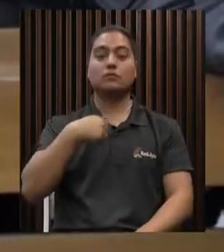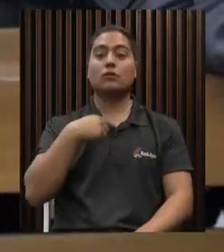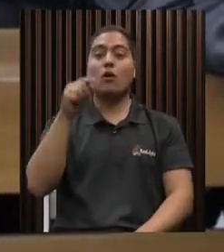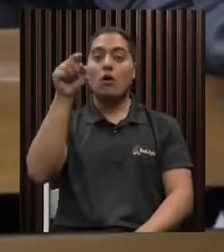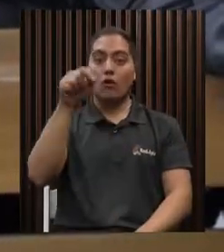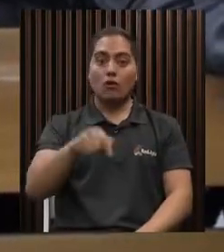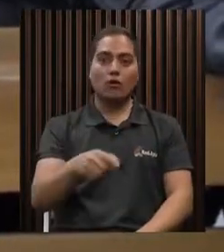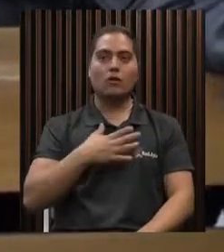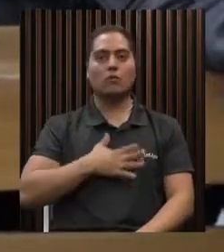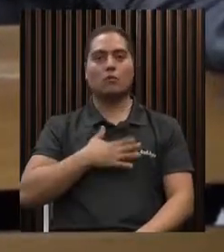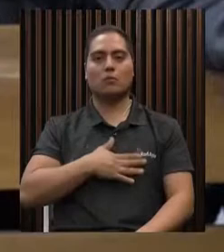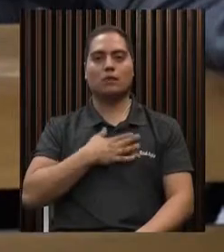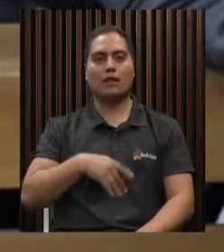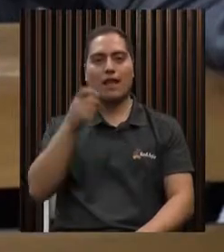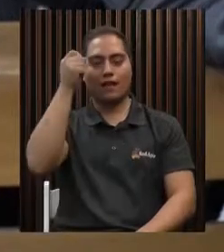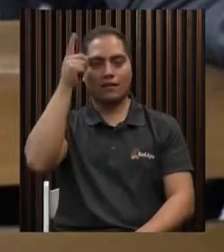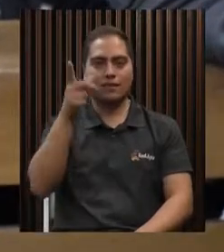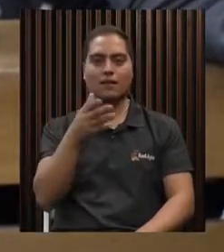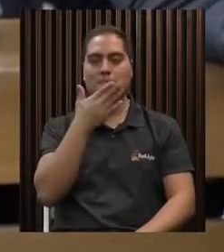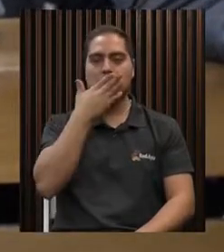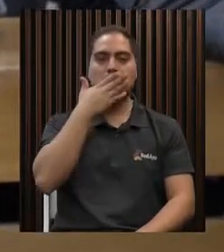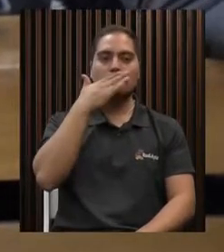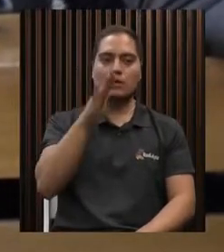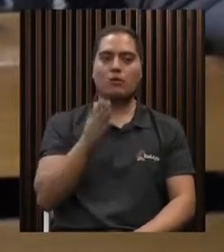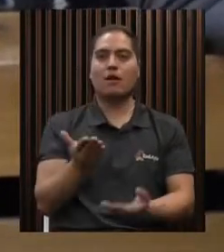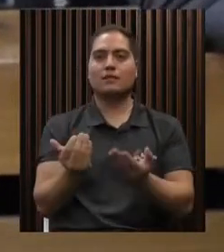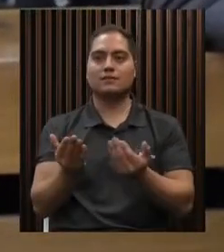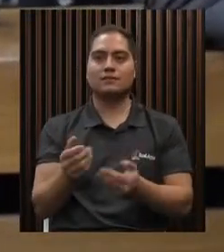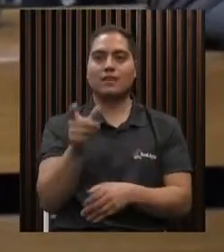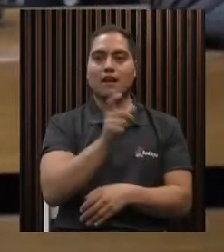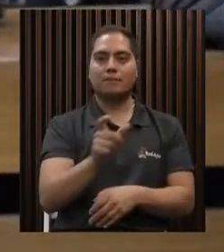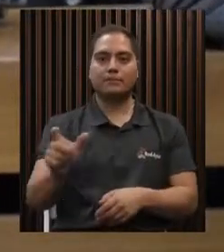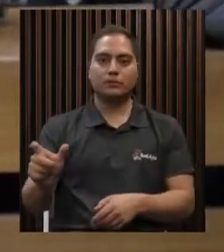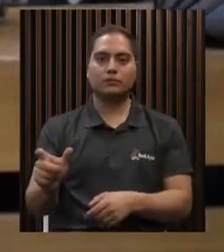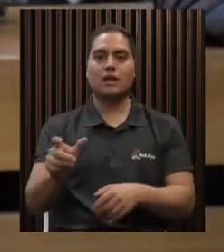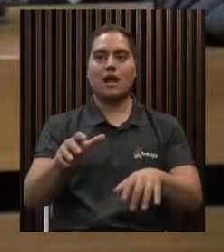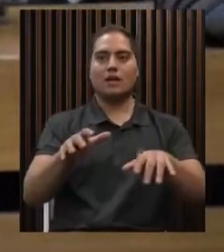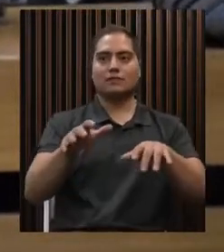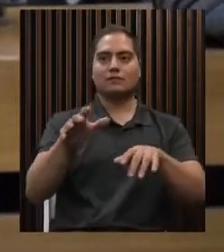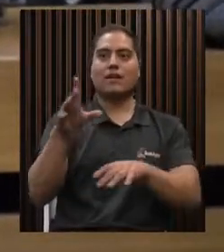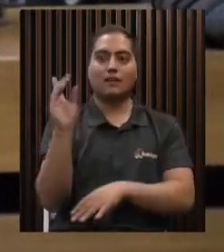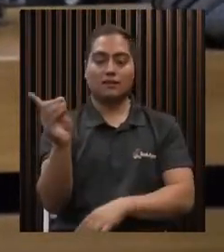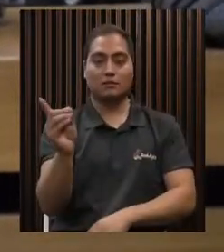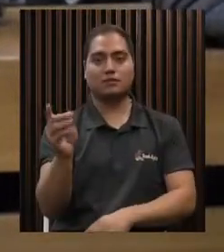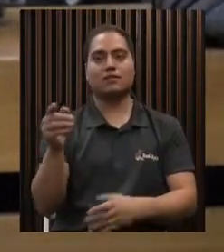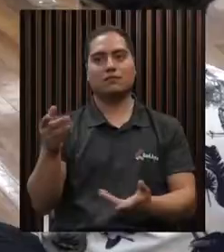comprender mejor las necesidades de las personas en situación de discapacidad en las artes.